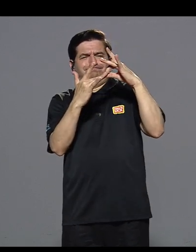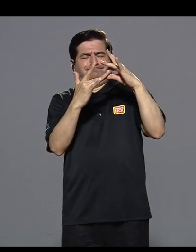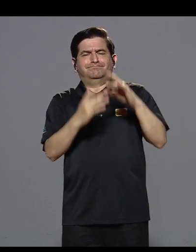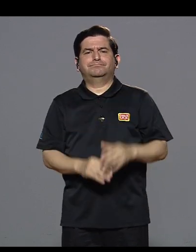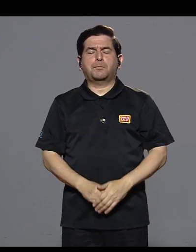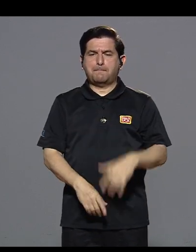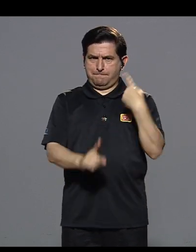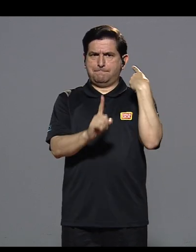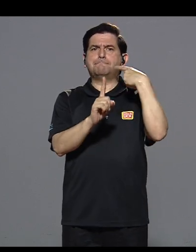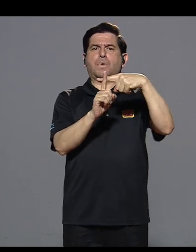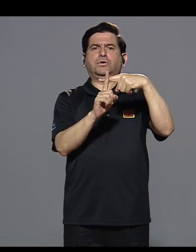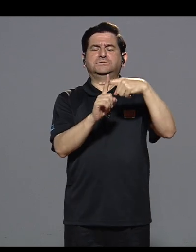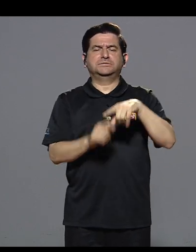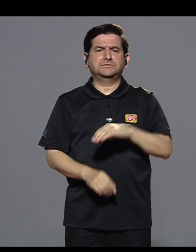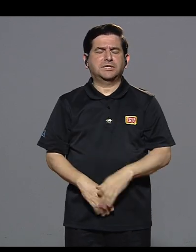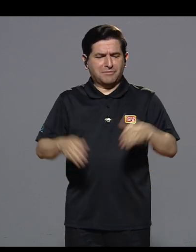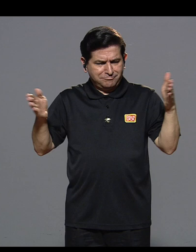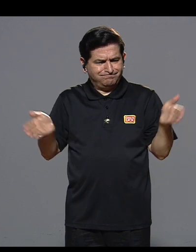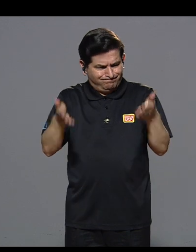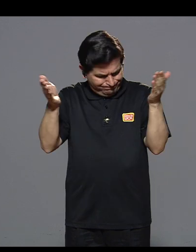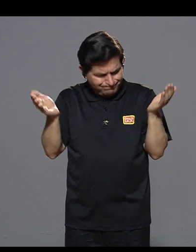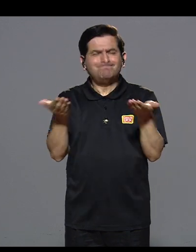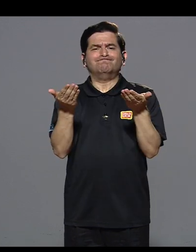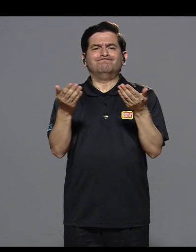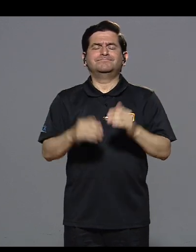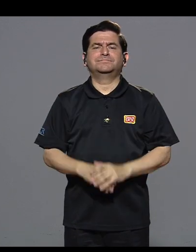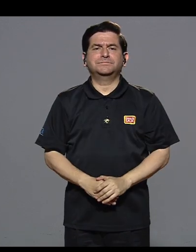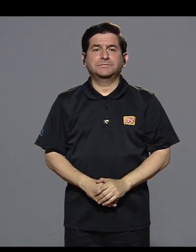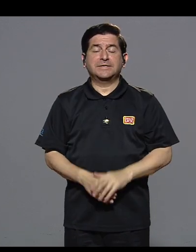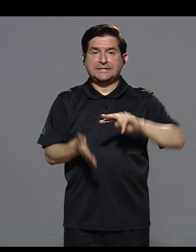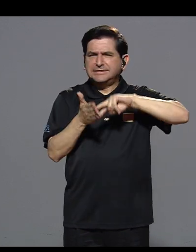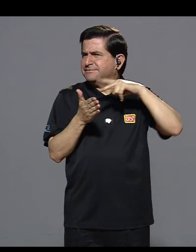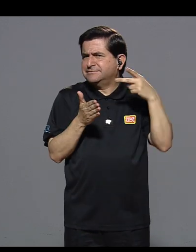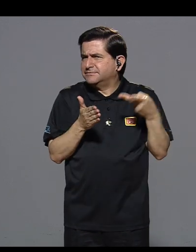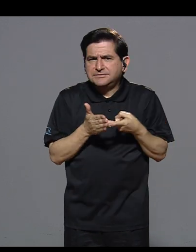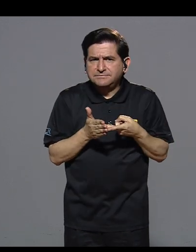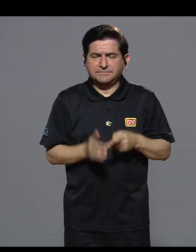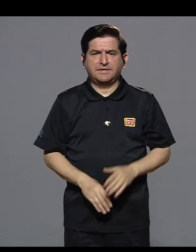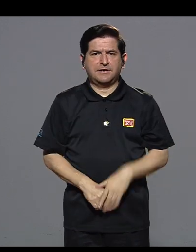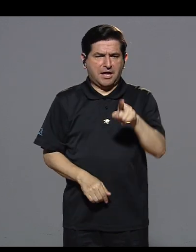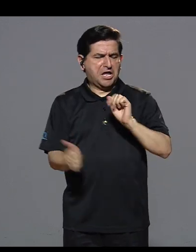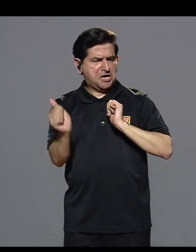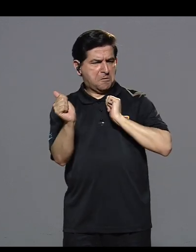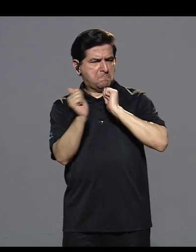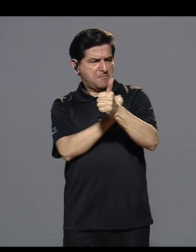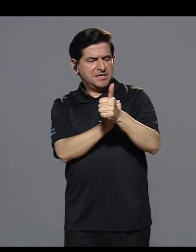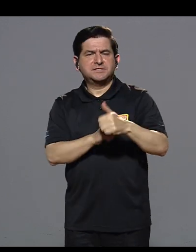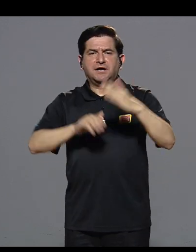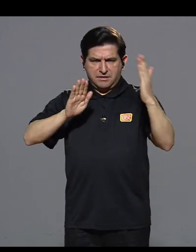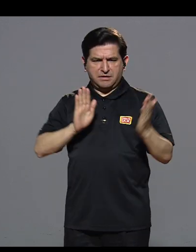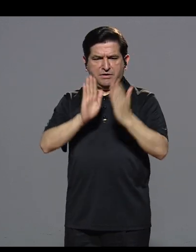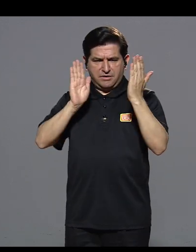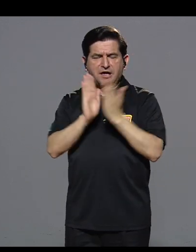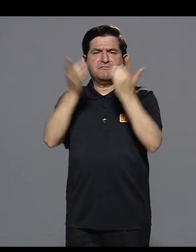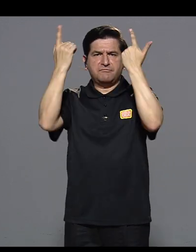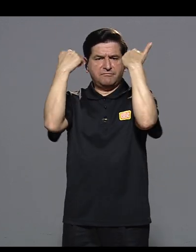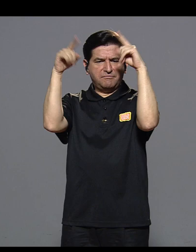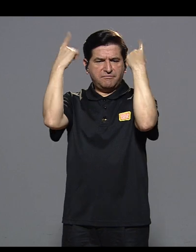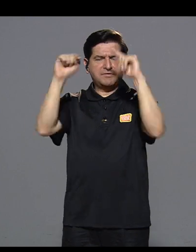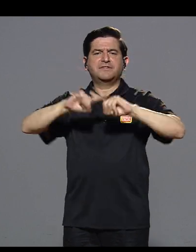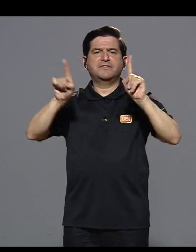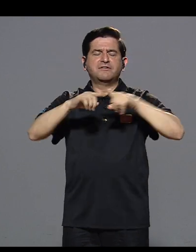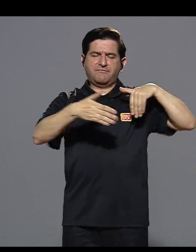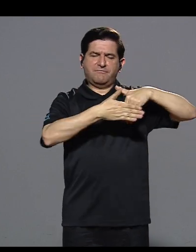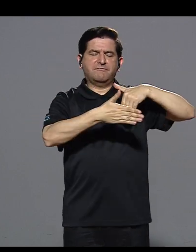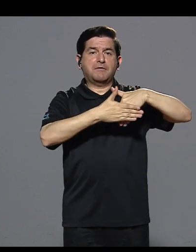de una manera muy positiva, de una manera muy proactiva, lo cual quiere decir que ha superado y ha enfrentado con